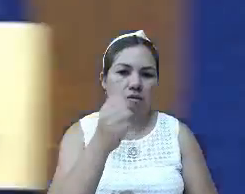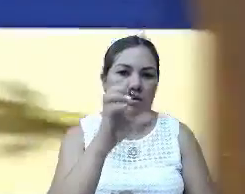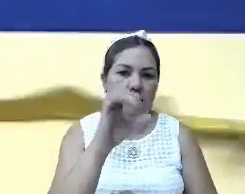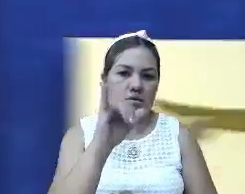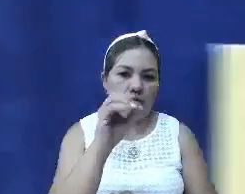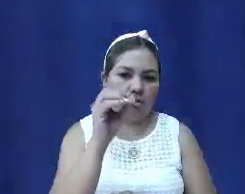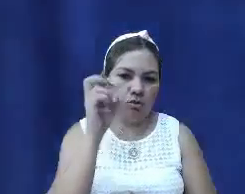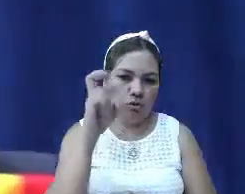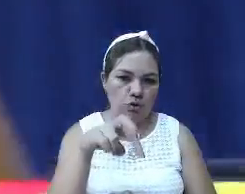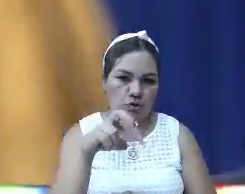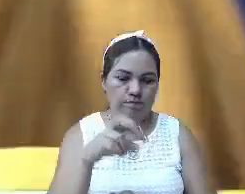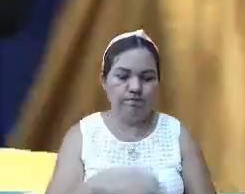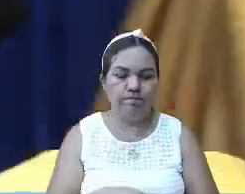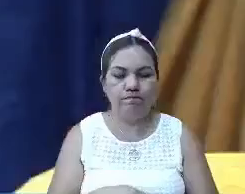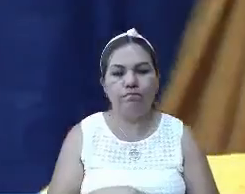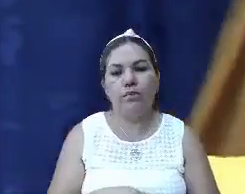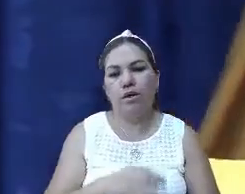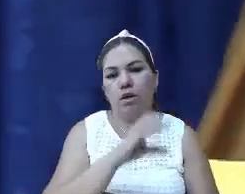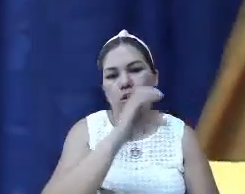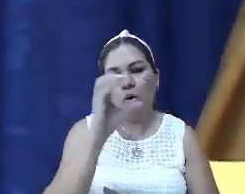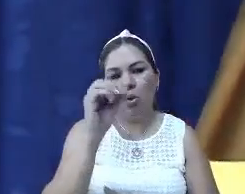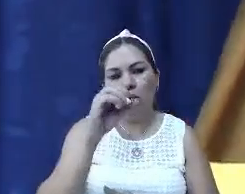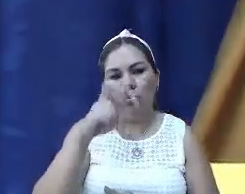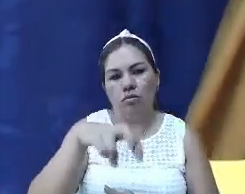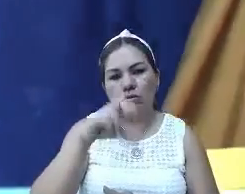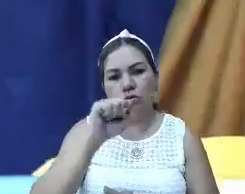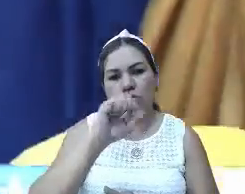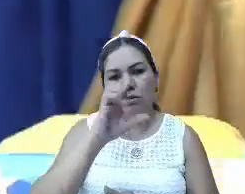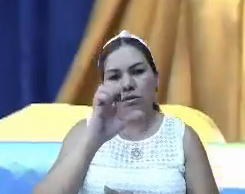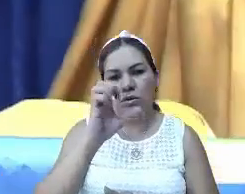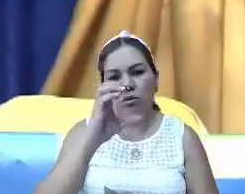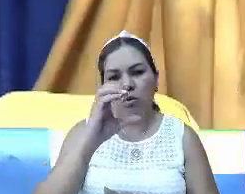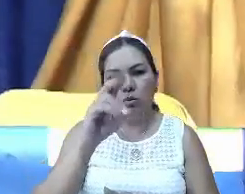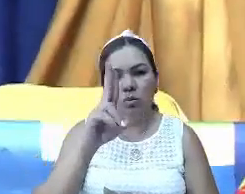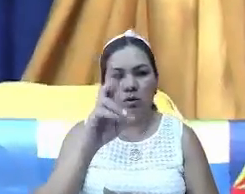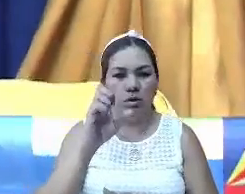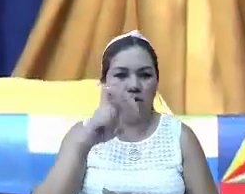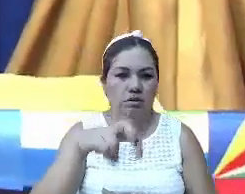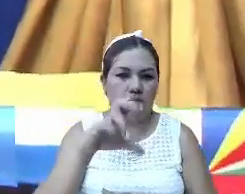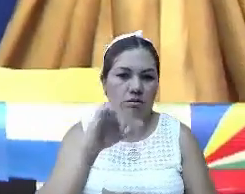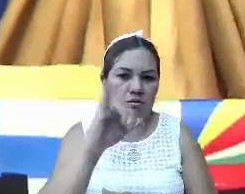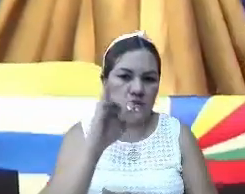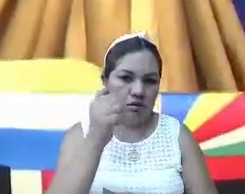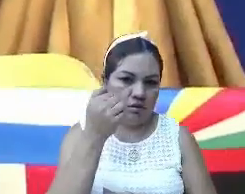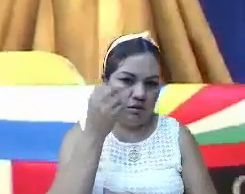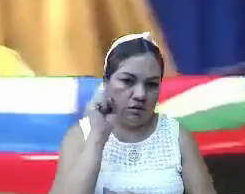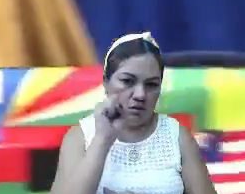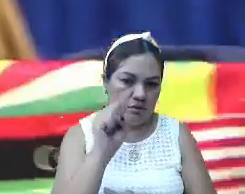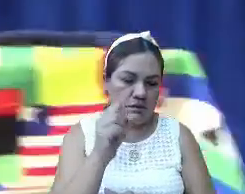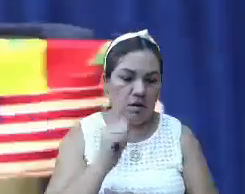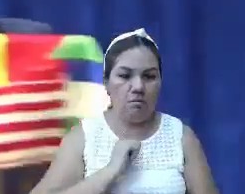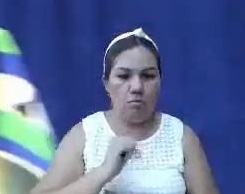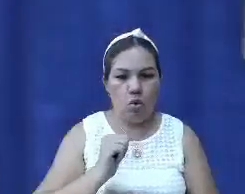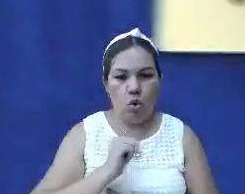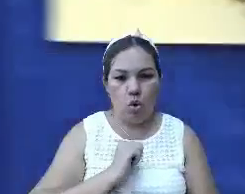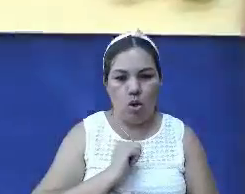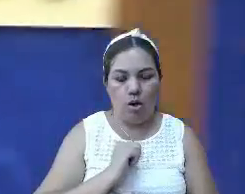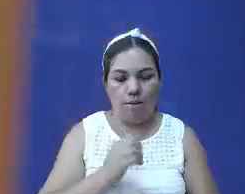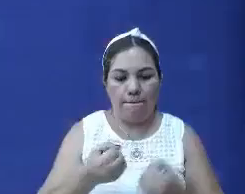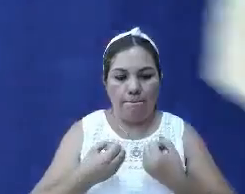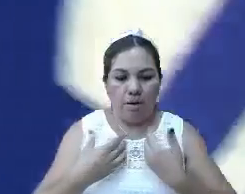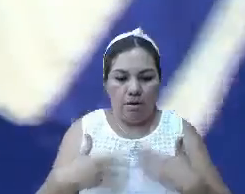Y la mujer de Urías que quedó embarazada fruto de tu adulterio va a perder el